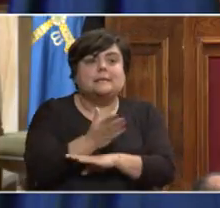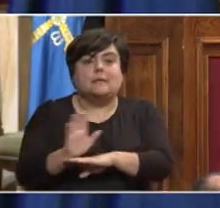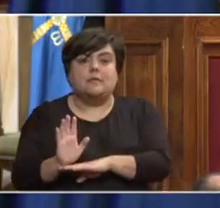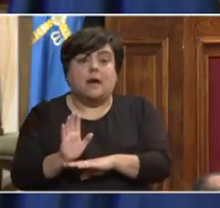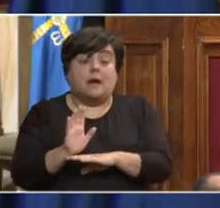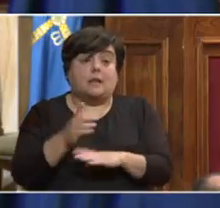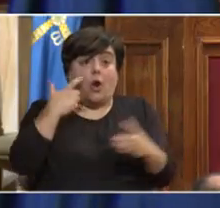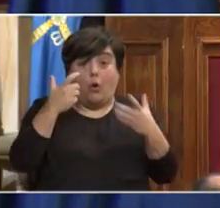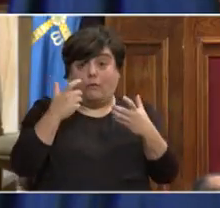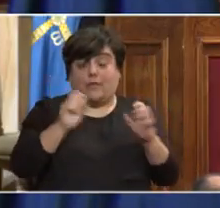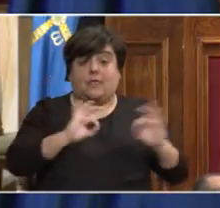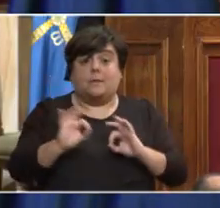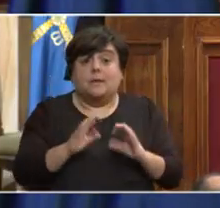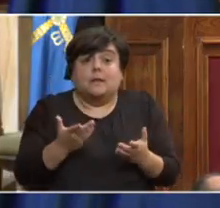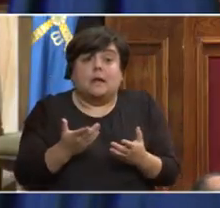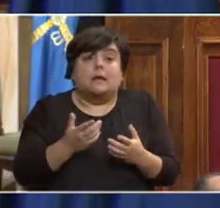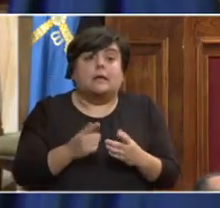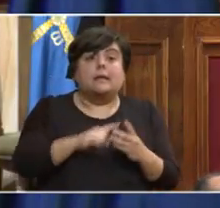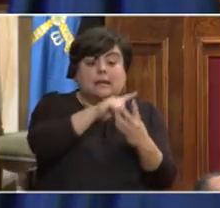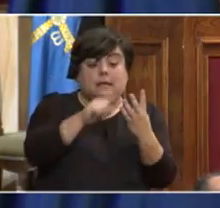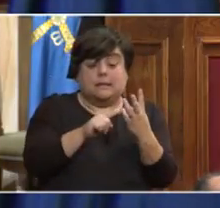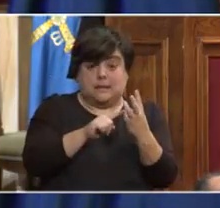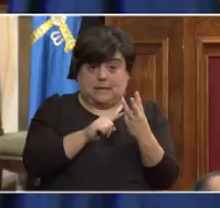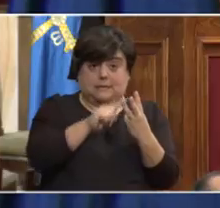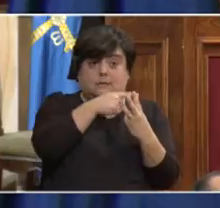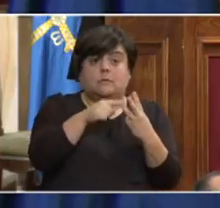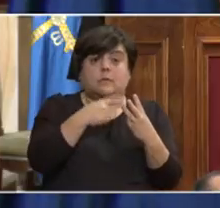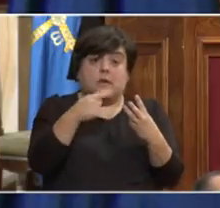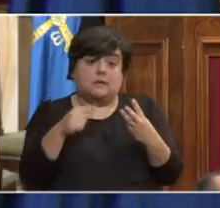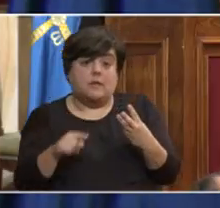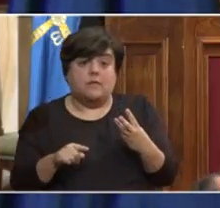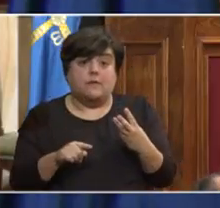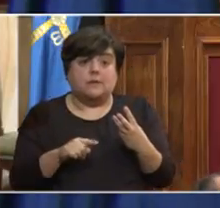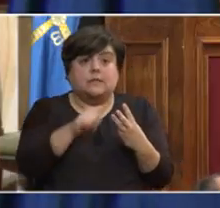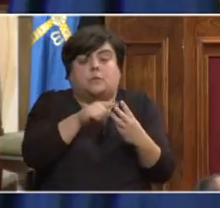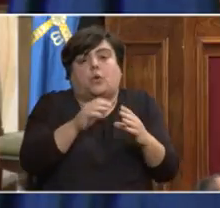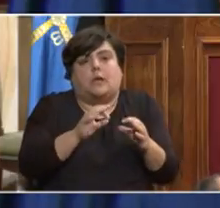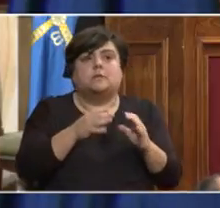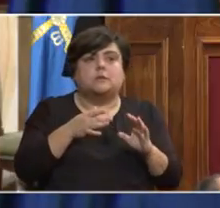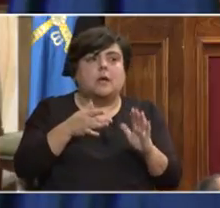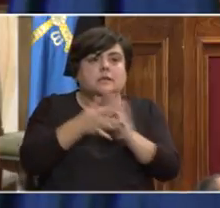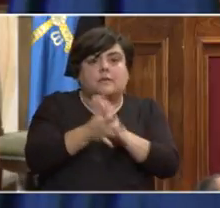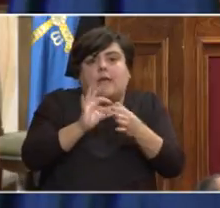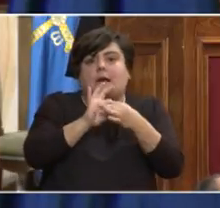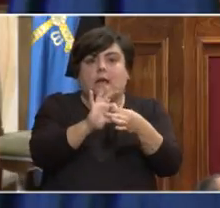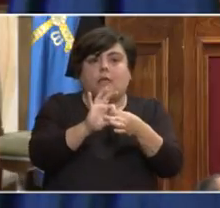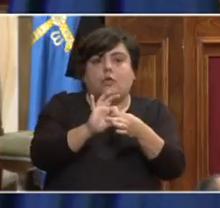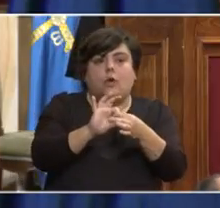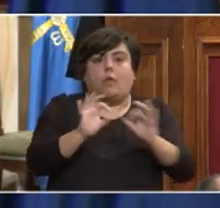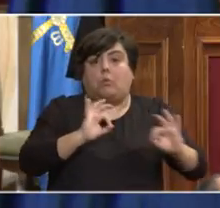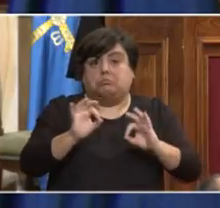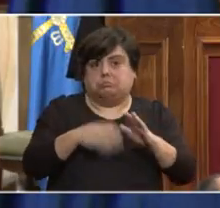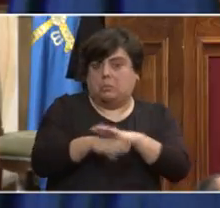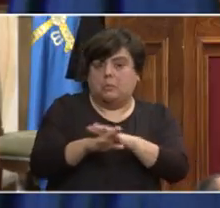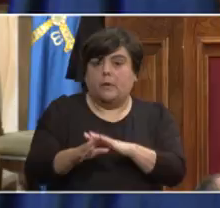vendrían a ser las siguientes. Comenzó por dividir la obra en tres actos, pues se correspondía mejor con el desarrollo de la trama, ayudando a mantener la atención